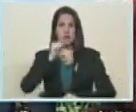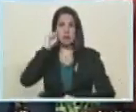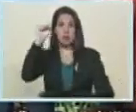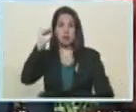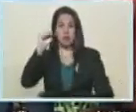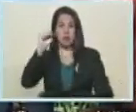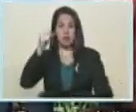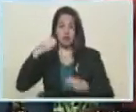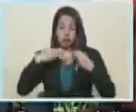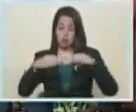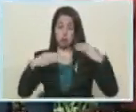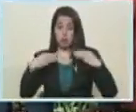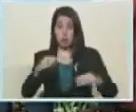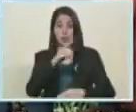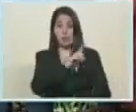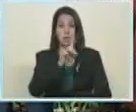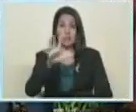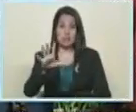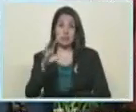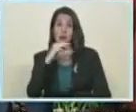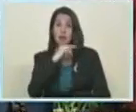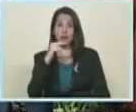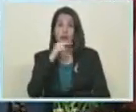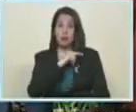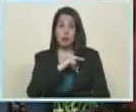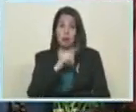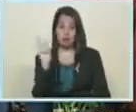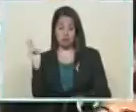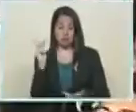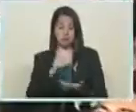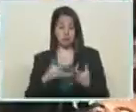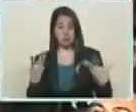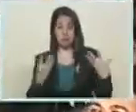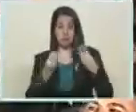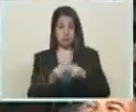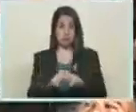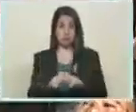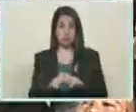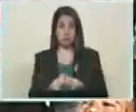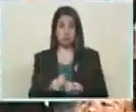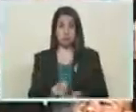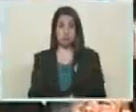victoria popular del 15 de octubre. Aquí estamos.